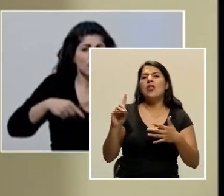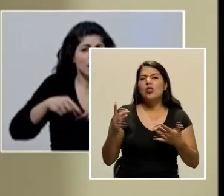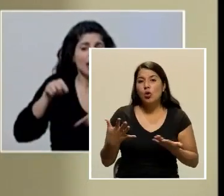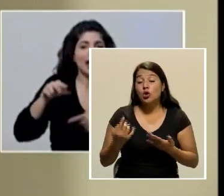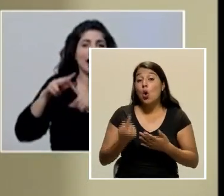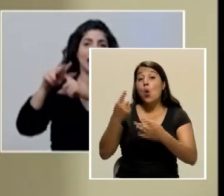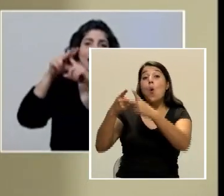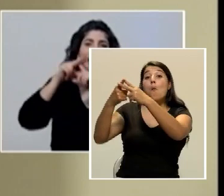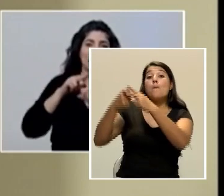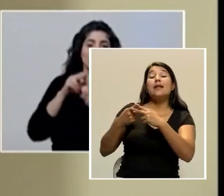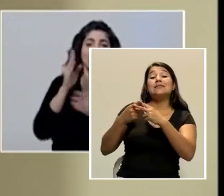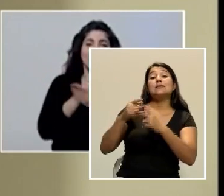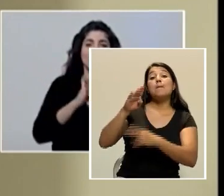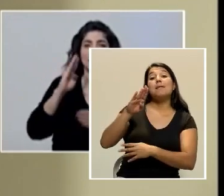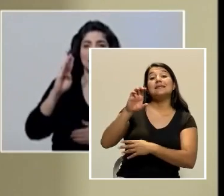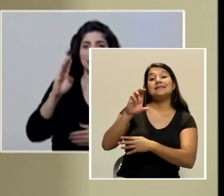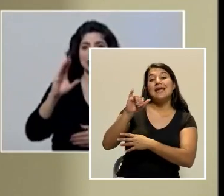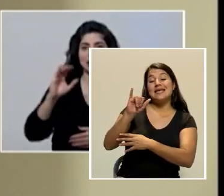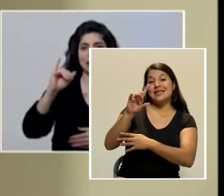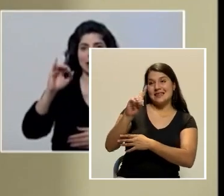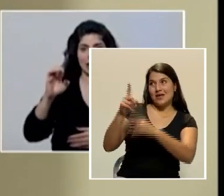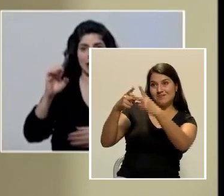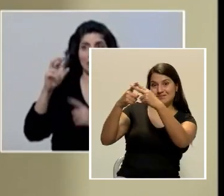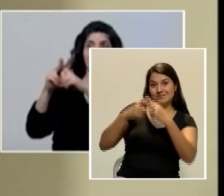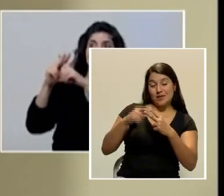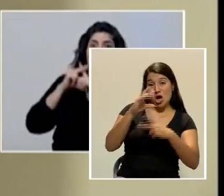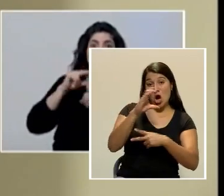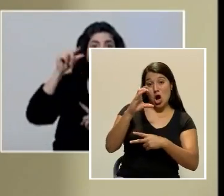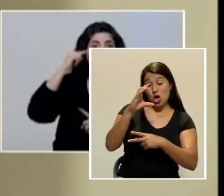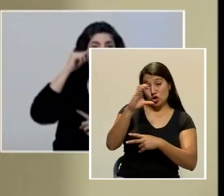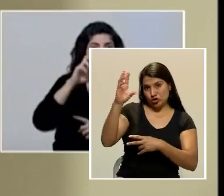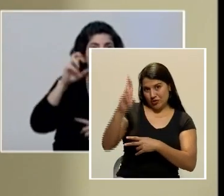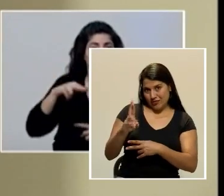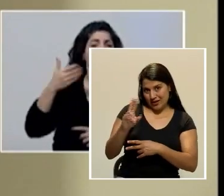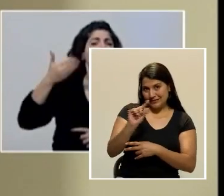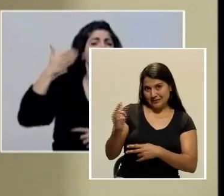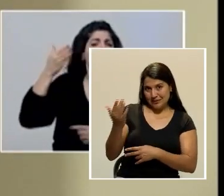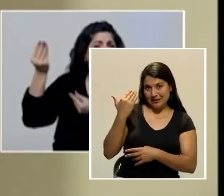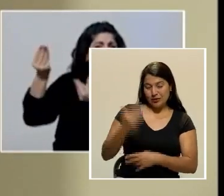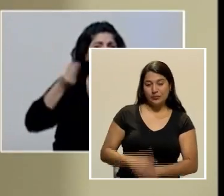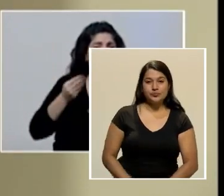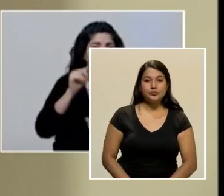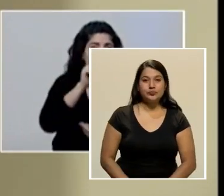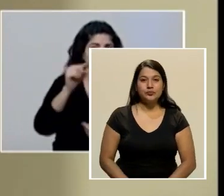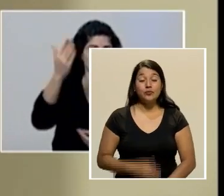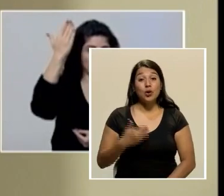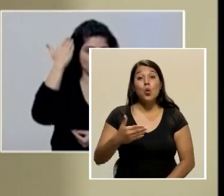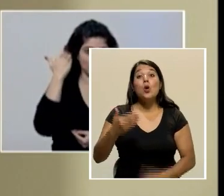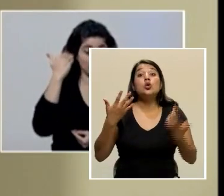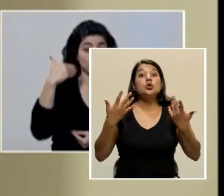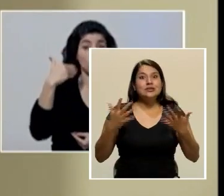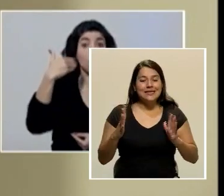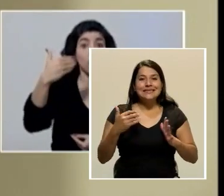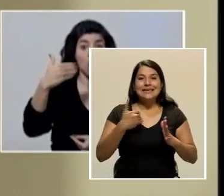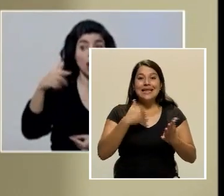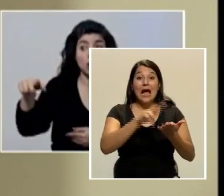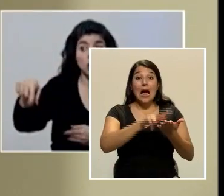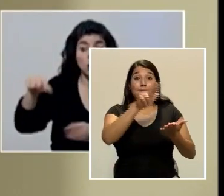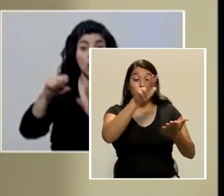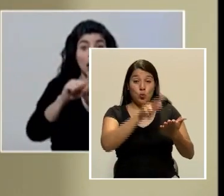un espacio de 12 meses. El Fondo de Avales entrará en operación con alrededor de $300 millones.